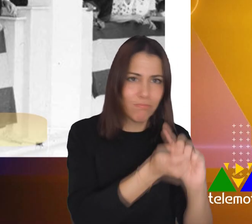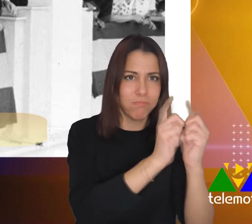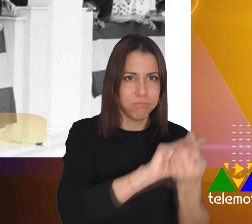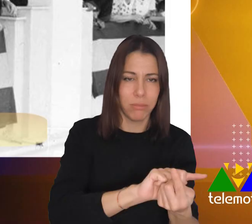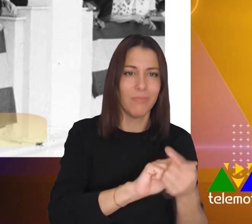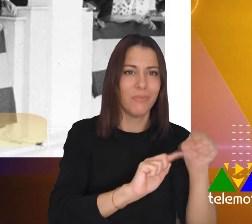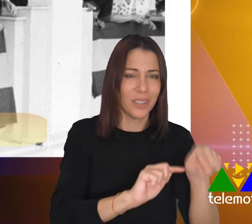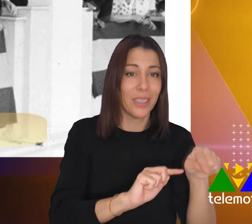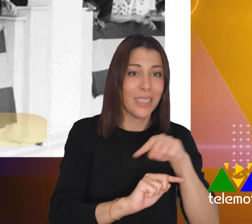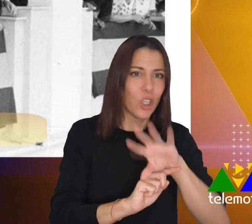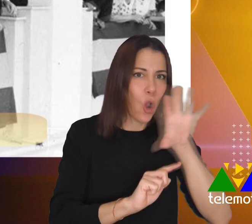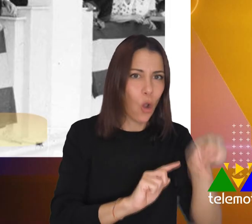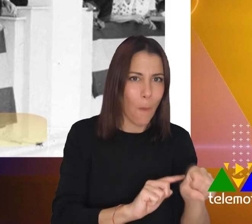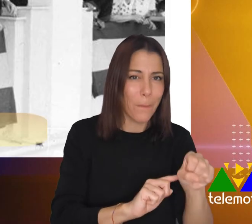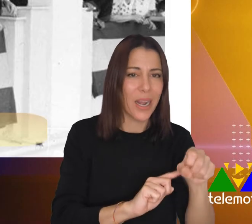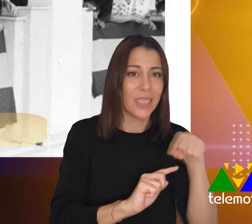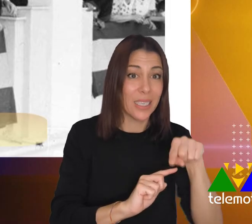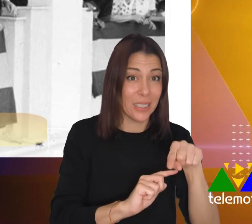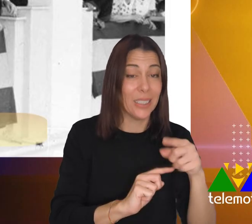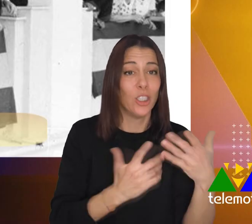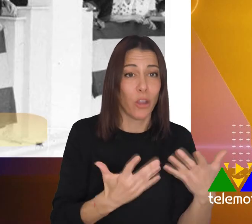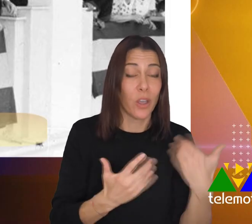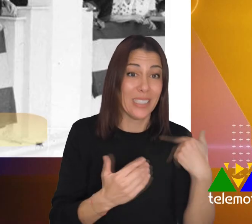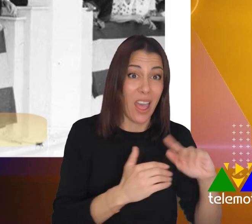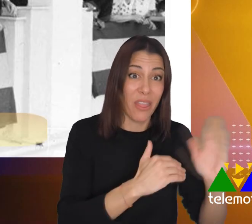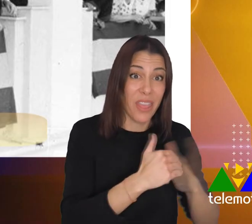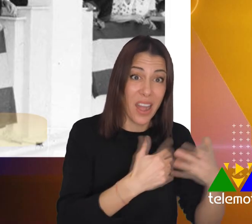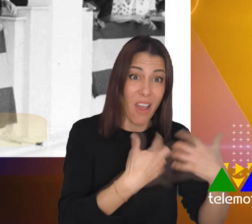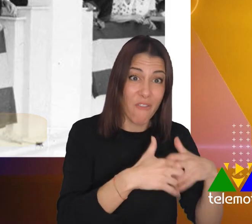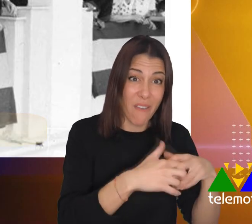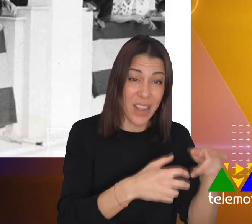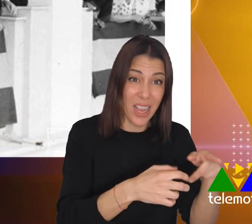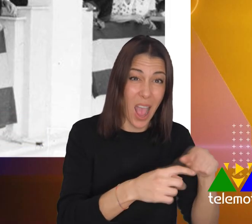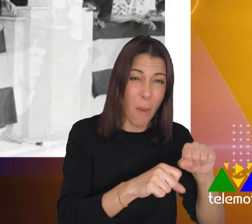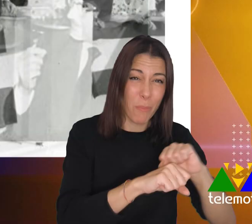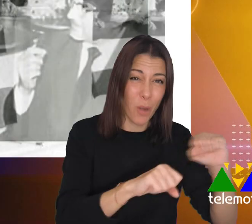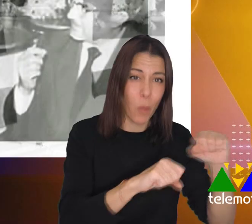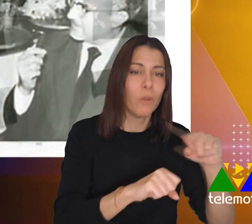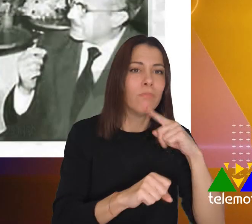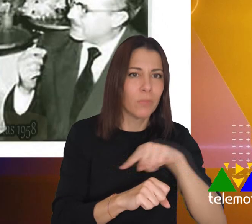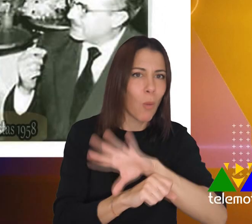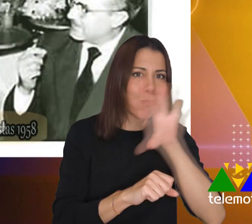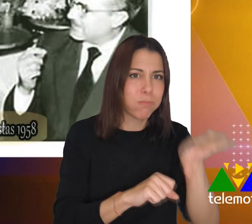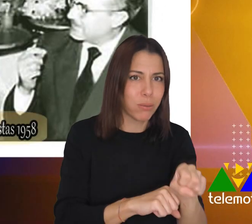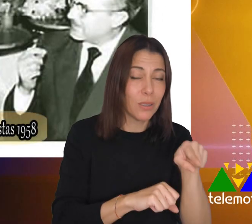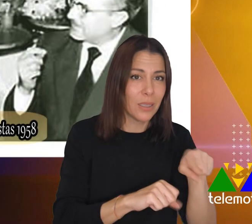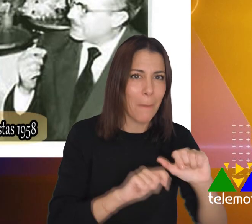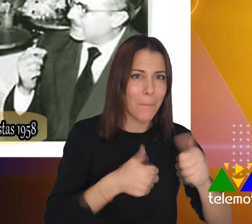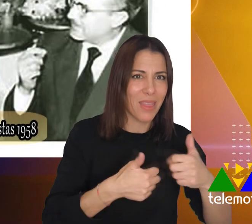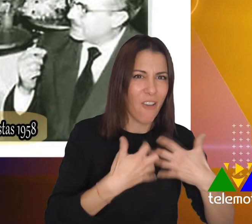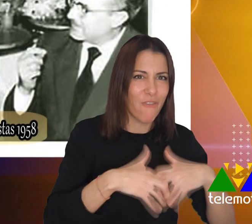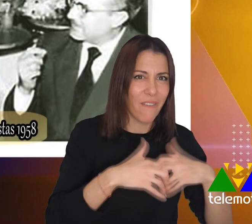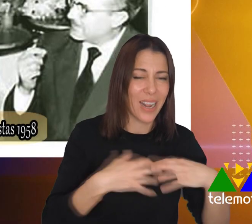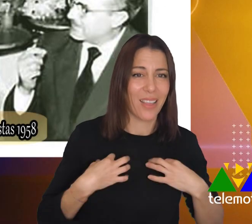y allí ellos compran y trasladan cuando ya cierra la fábrica de la fundición, trasladan sus talleres allí. Y a partir de ahí una